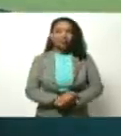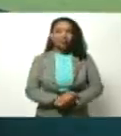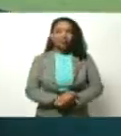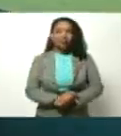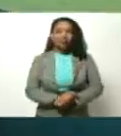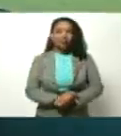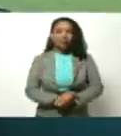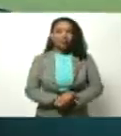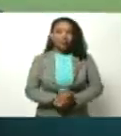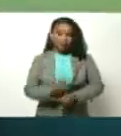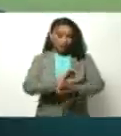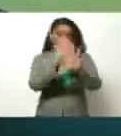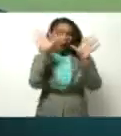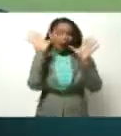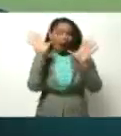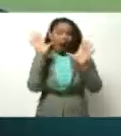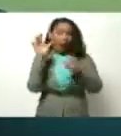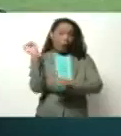tabla